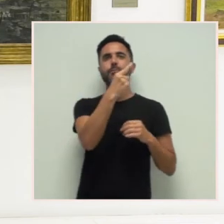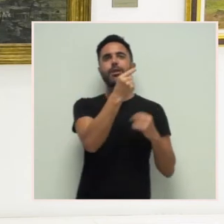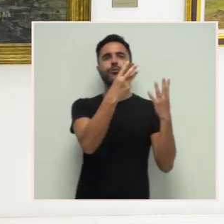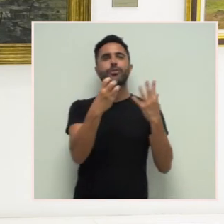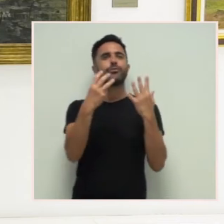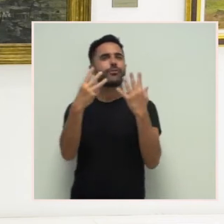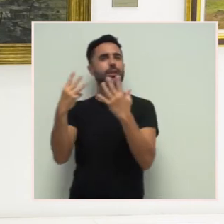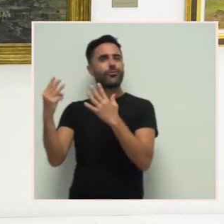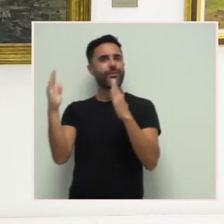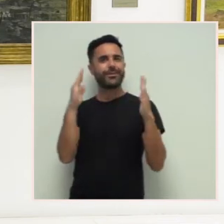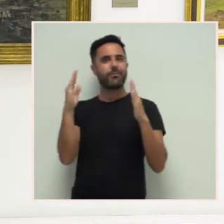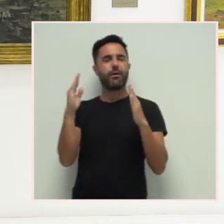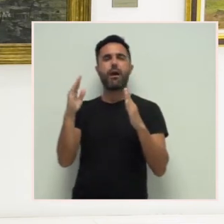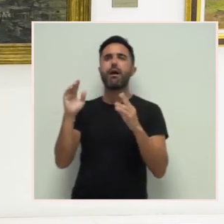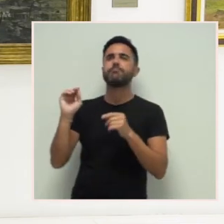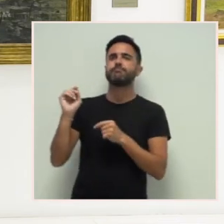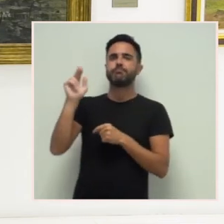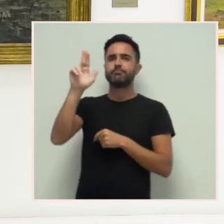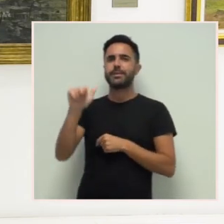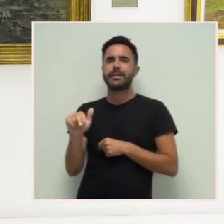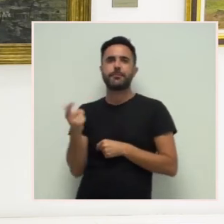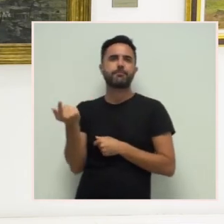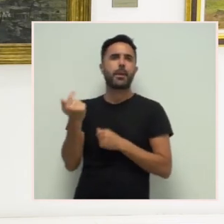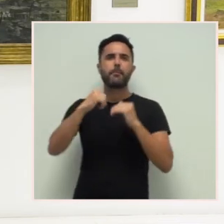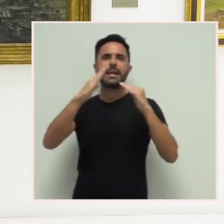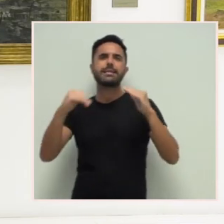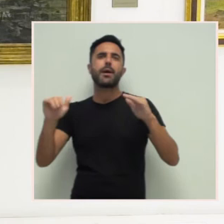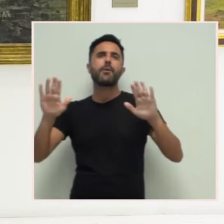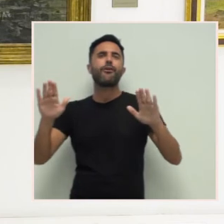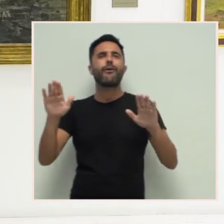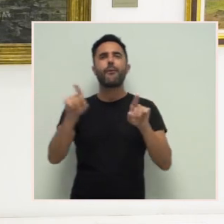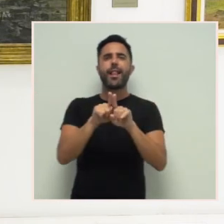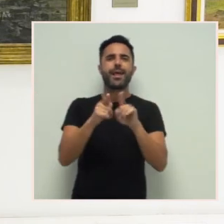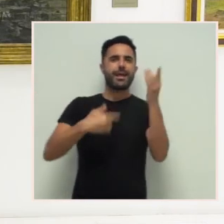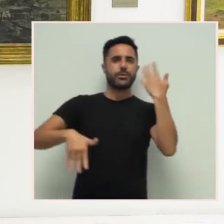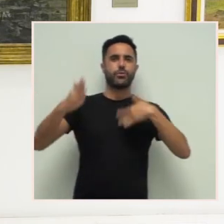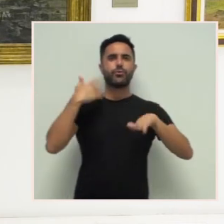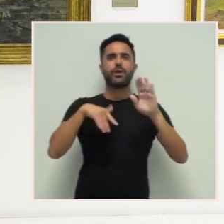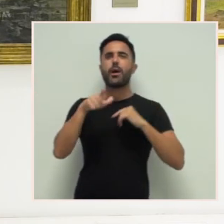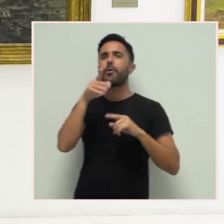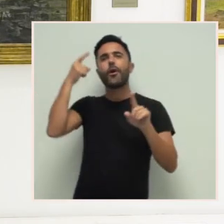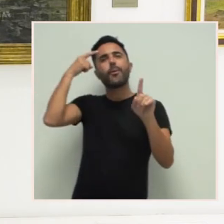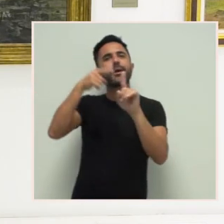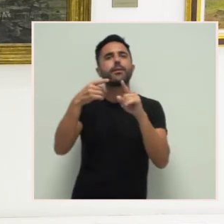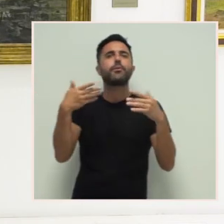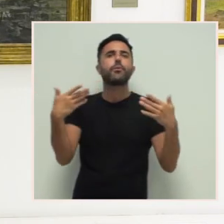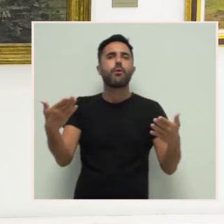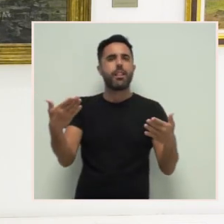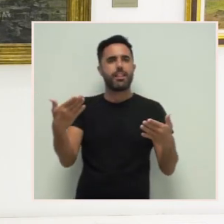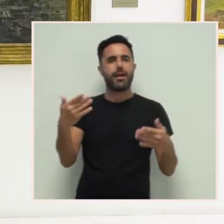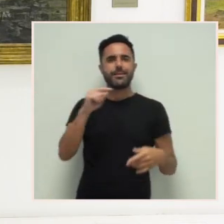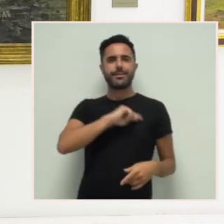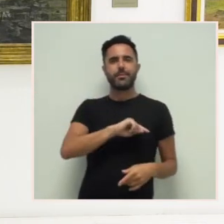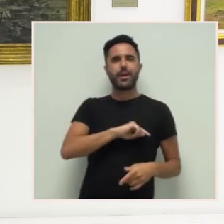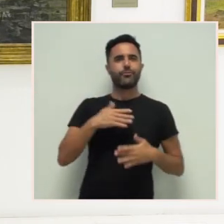paisaxe na que o tema en si mesmo é un pretexto, porque o que busca é afrontar un pouquiño no sentimento, na emoción.